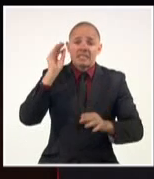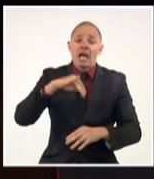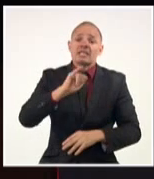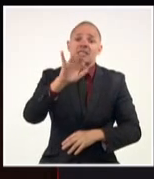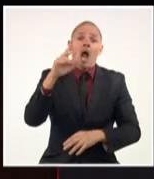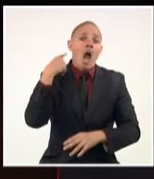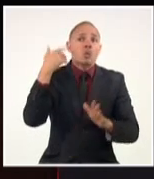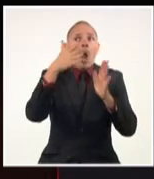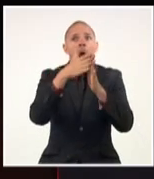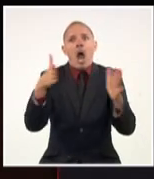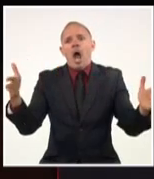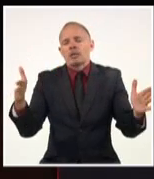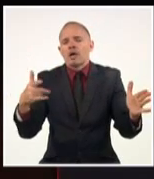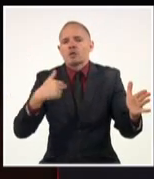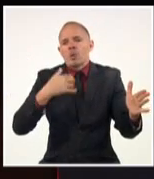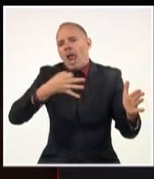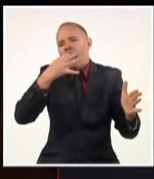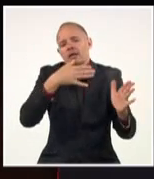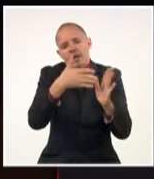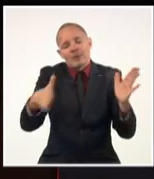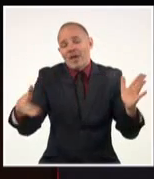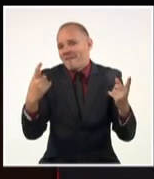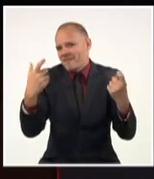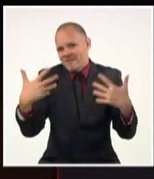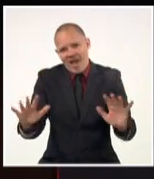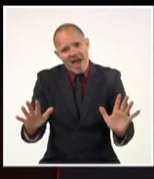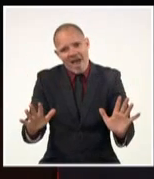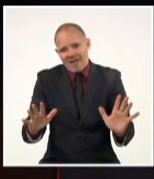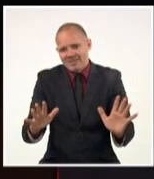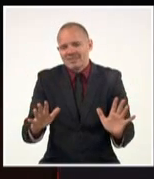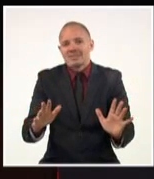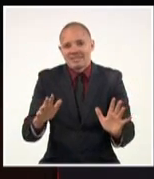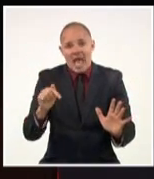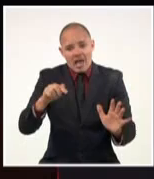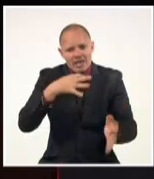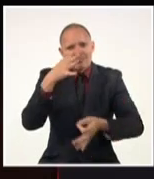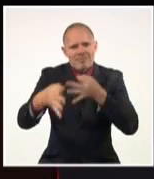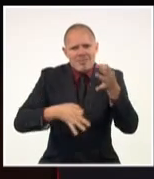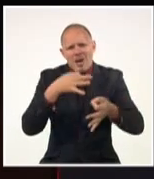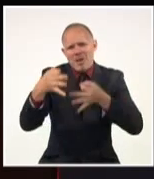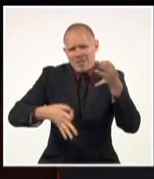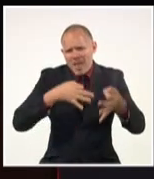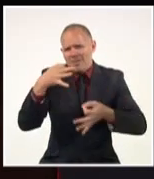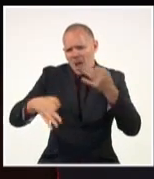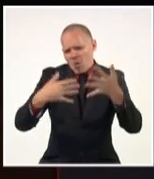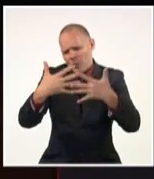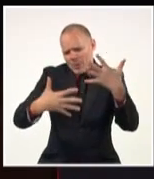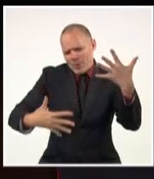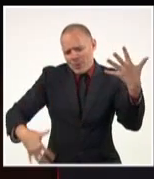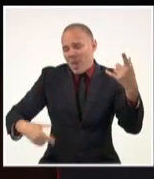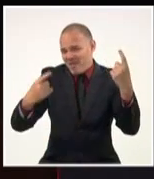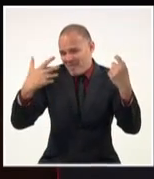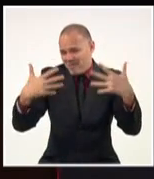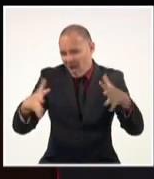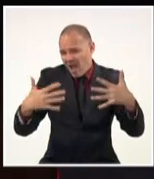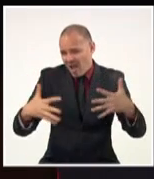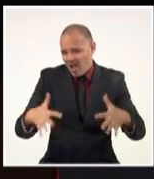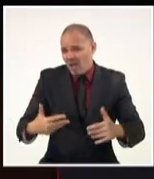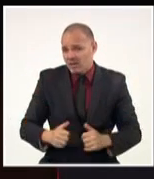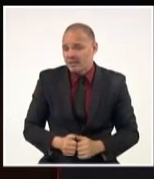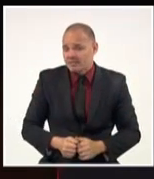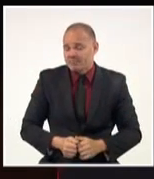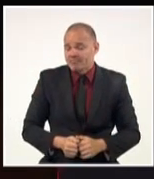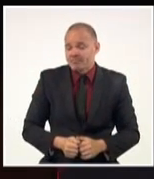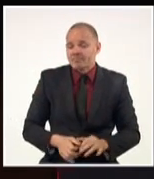años transcurridos. Quedan muchas batallas por contar, muchos méritos que destacar, incontables